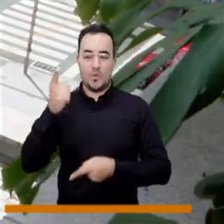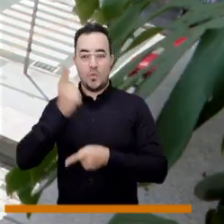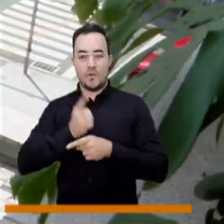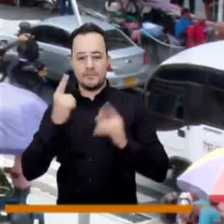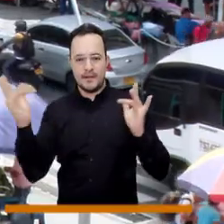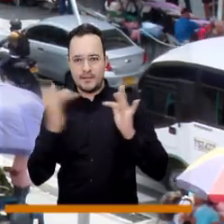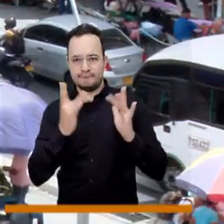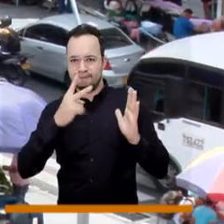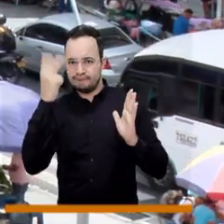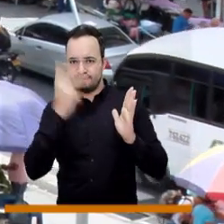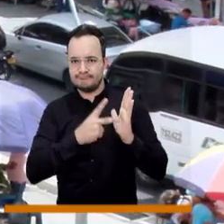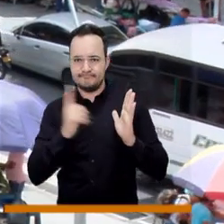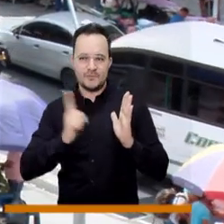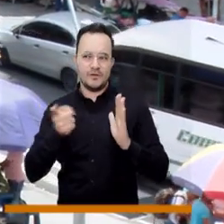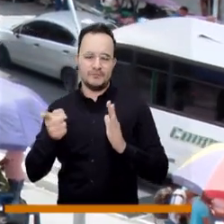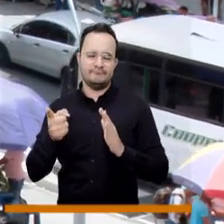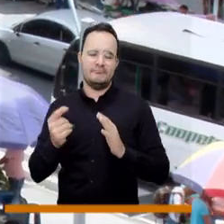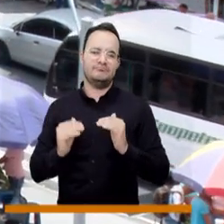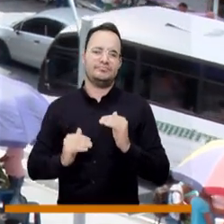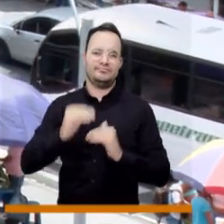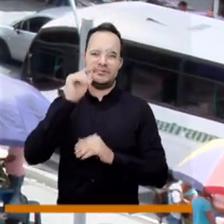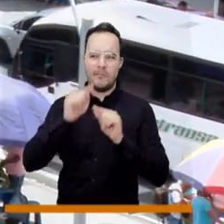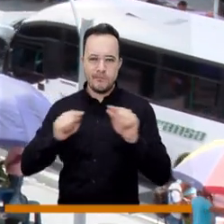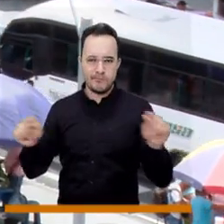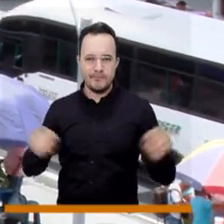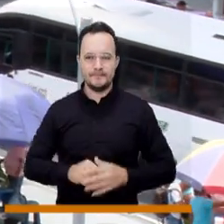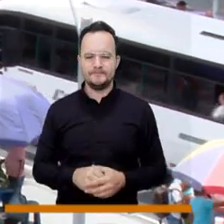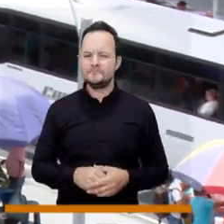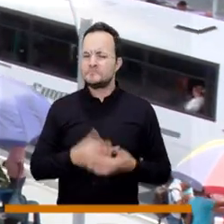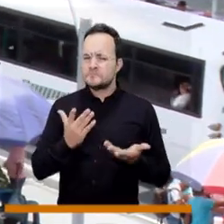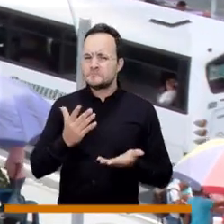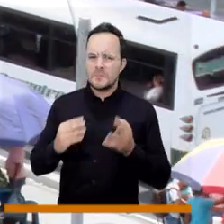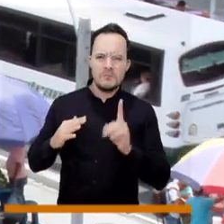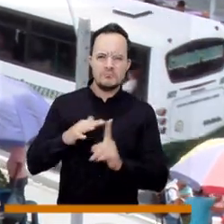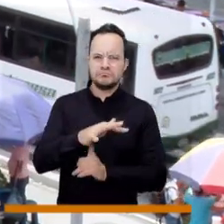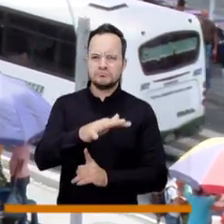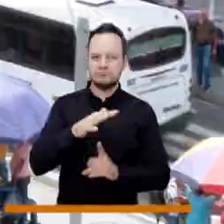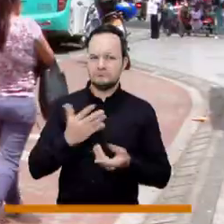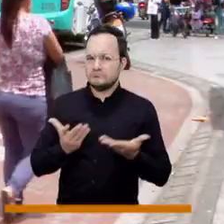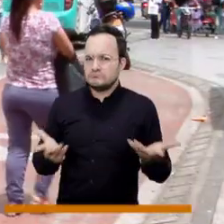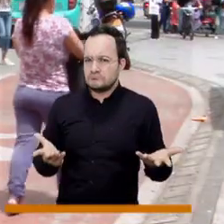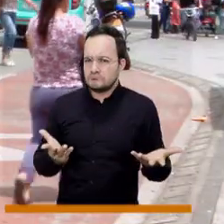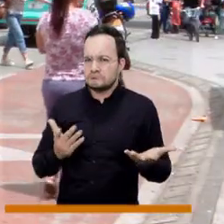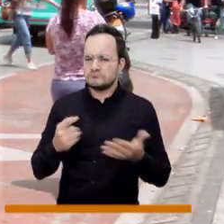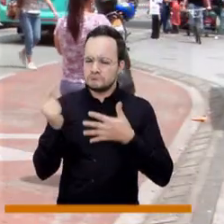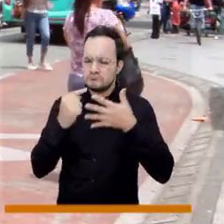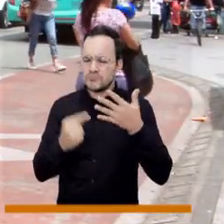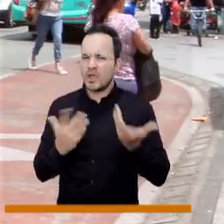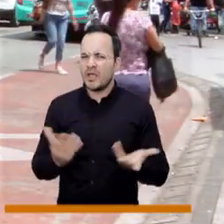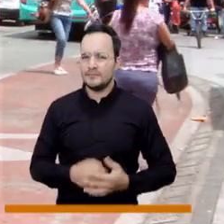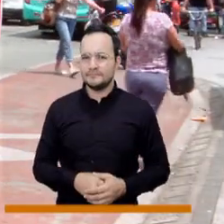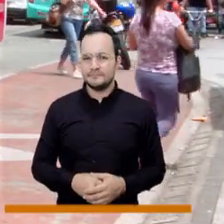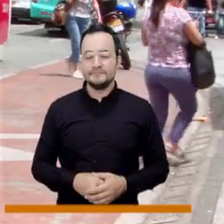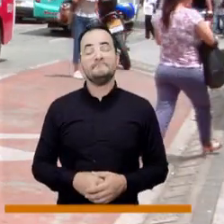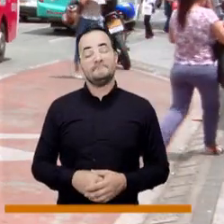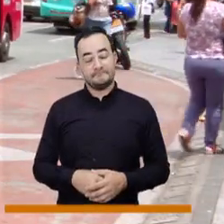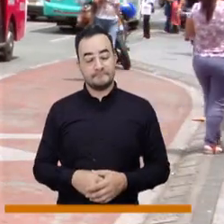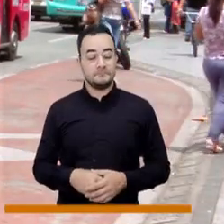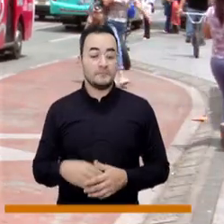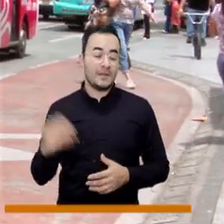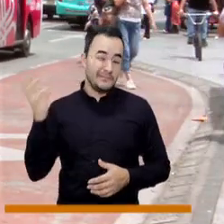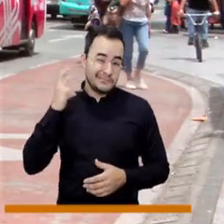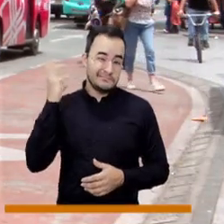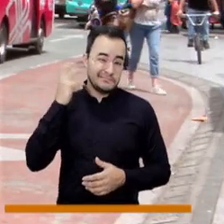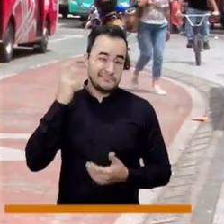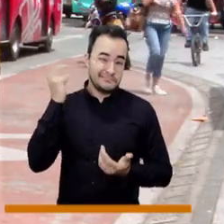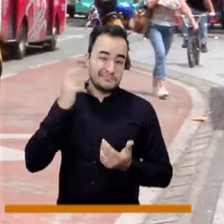poblacional se genera en ese momento, y es que hay un incumplimiento generalizado en esas estaciones. ¿Cuáles serían esas afectaciones que tendríamos las personas